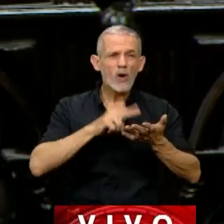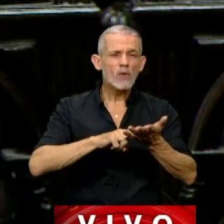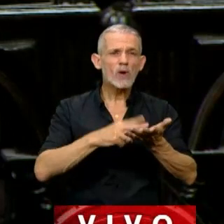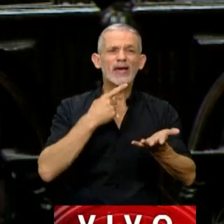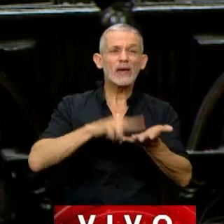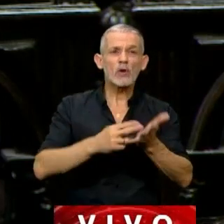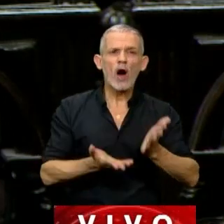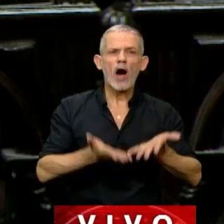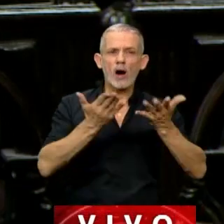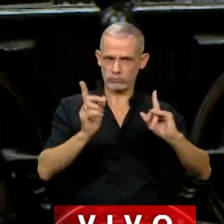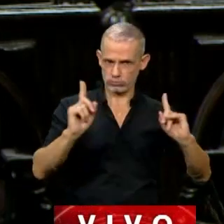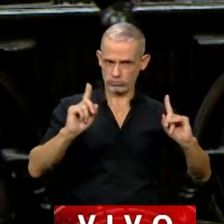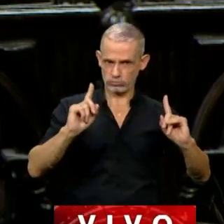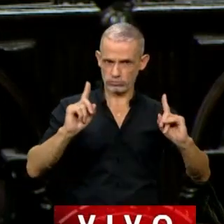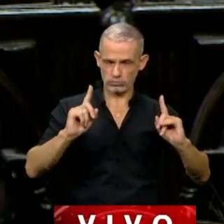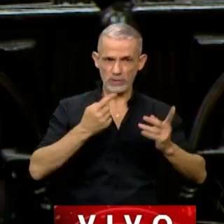impuestos